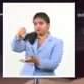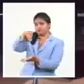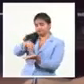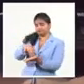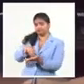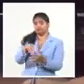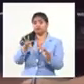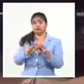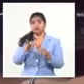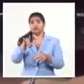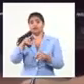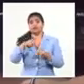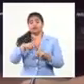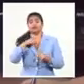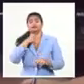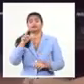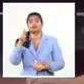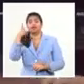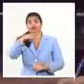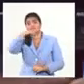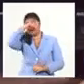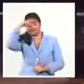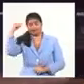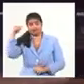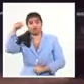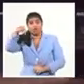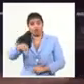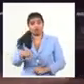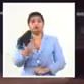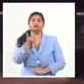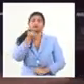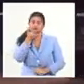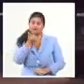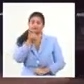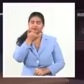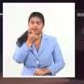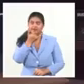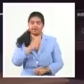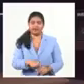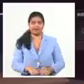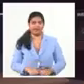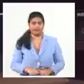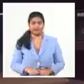la profundidad que lleva, y por lo tanto hoy está con un alto consumo de agua que provoca que no pueda